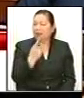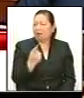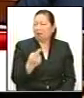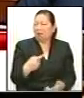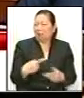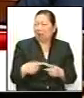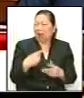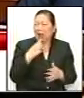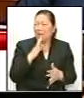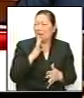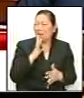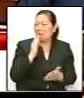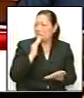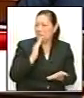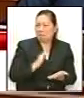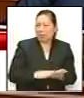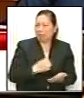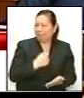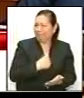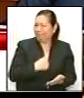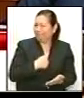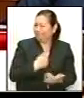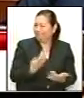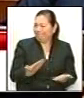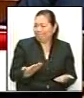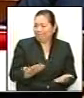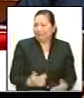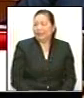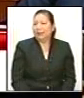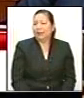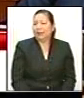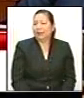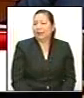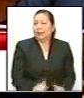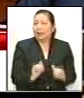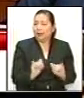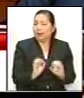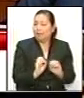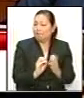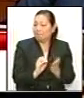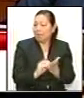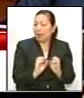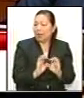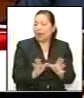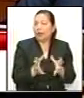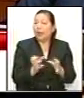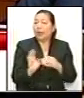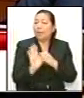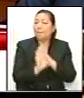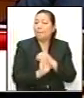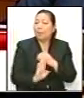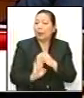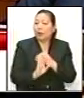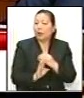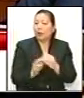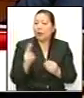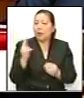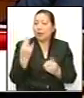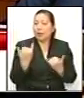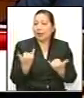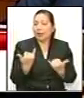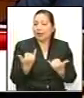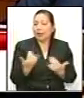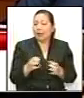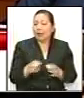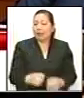infinidad de injurias y que es lamentable lo que está sucediendo. Pero aquí hay que ser claro. porque quieren proteger la, la corrupción que